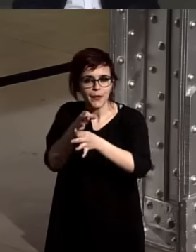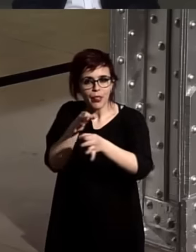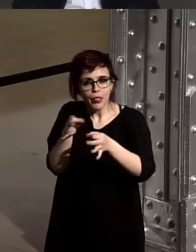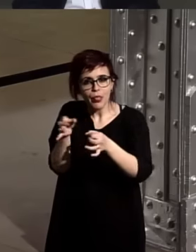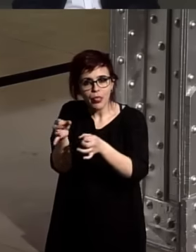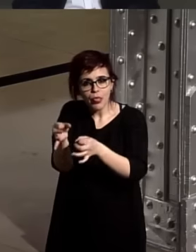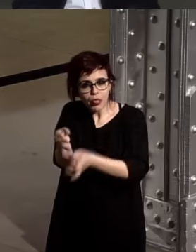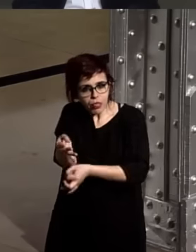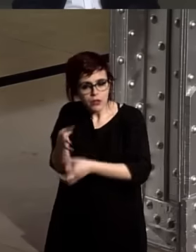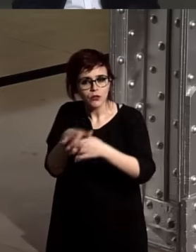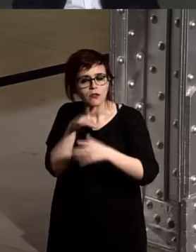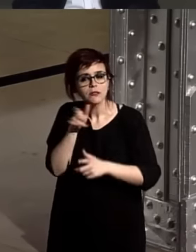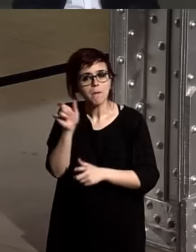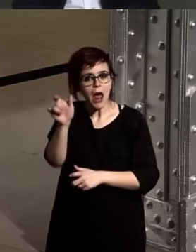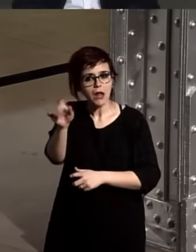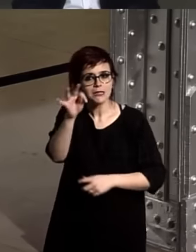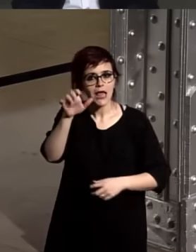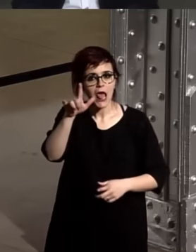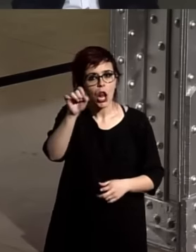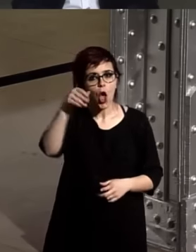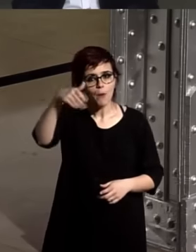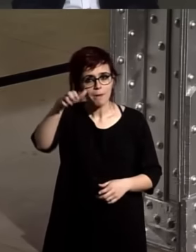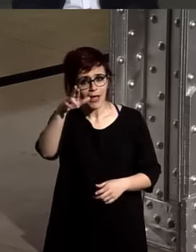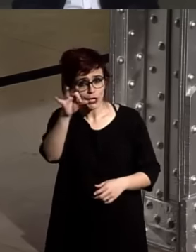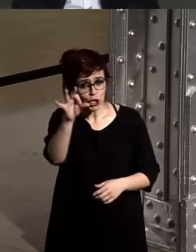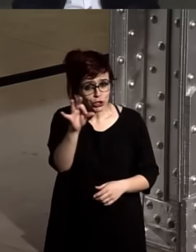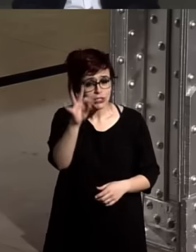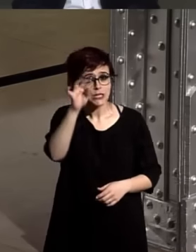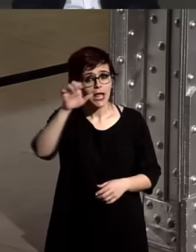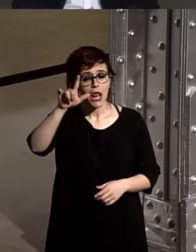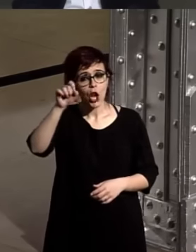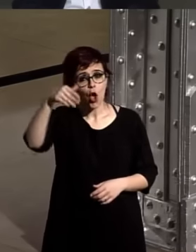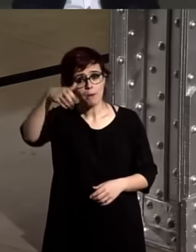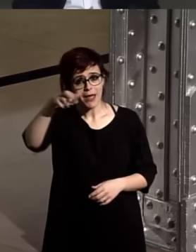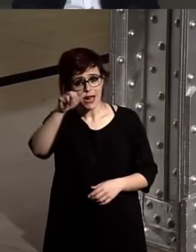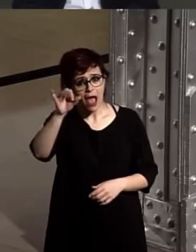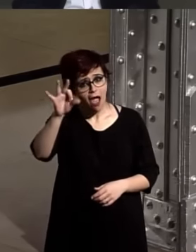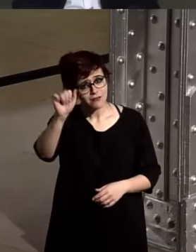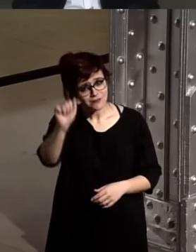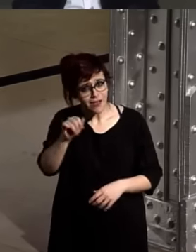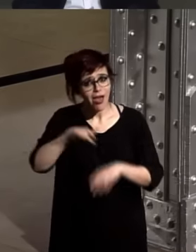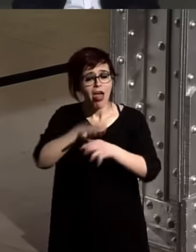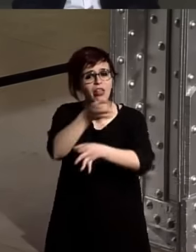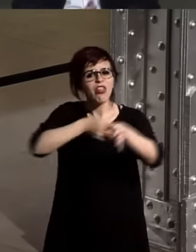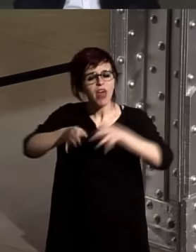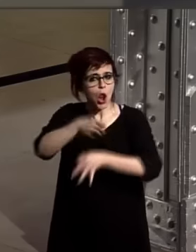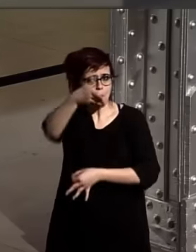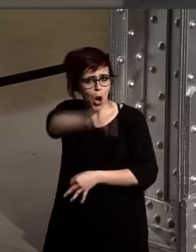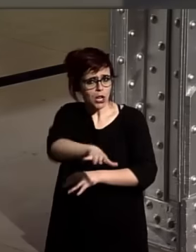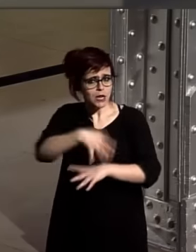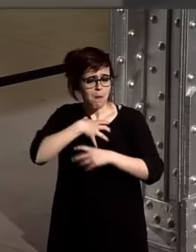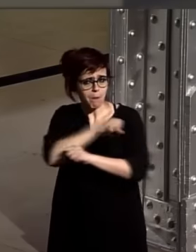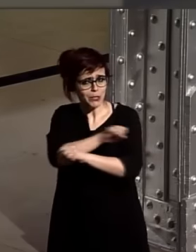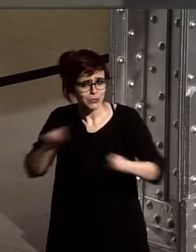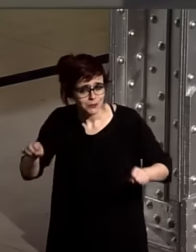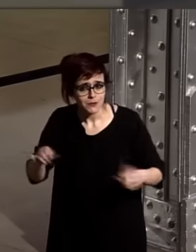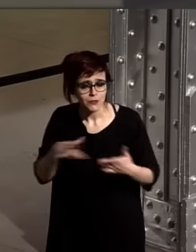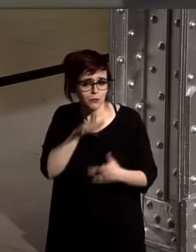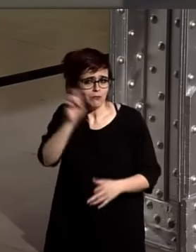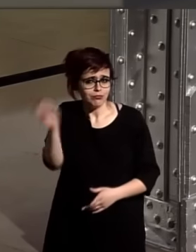palabras clave no como telómeros celom merasa célula inmortal explícanos tú sí Bueno pues una de mis